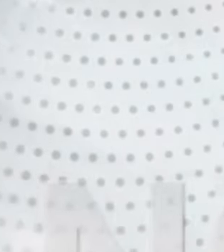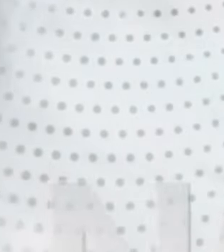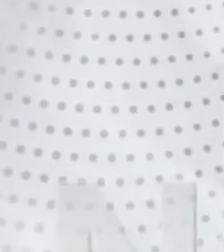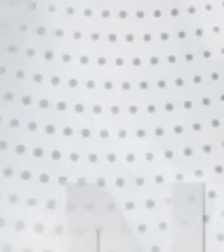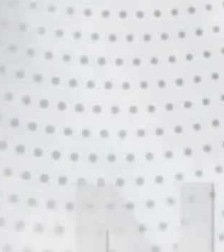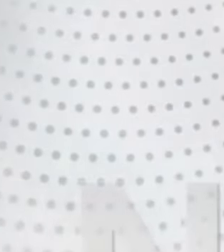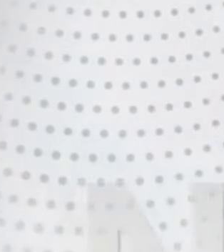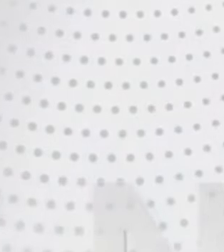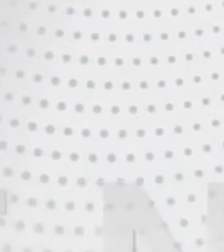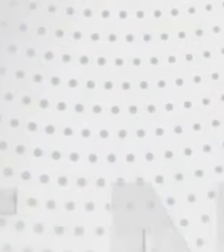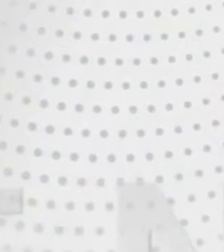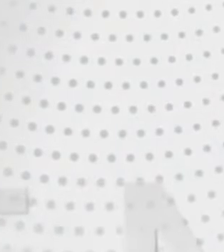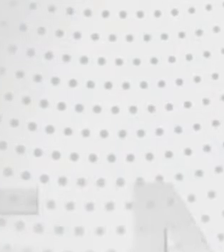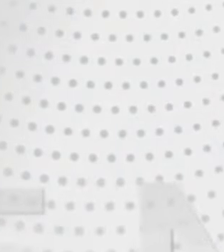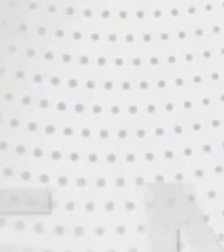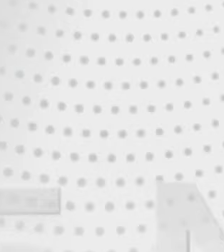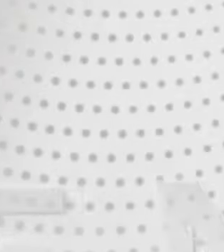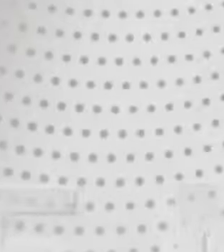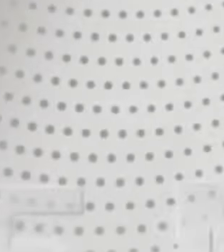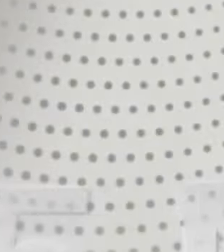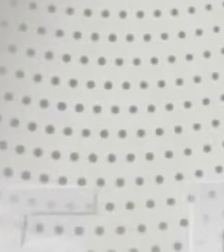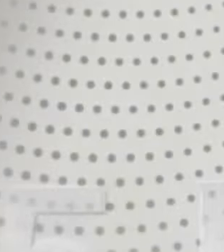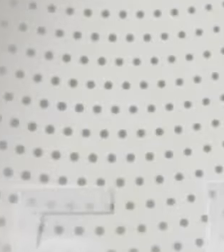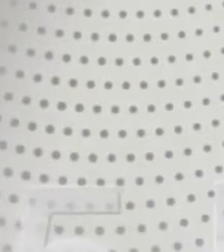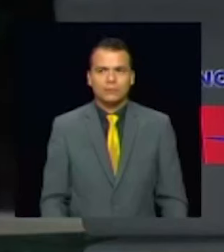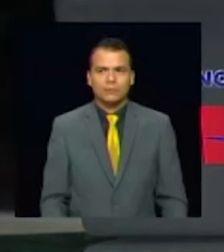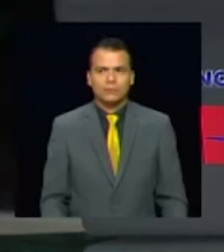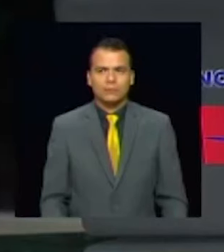Dios. Pero gracias.